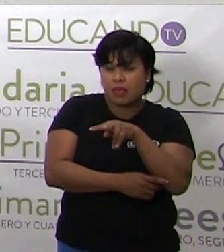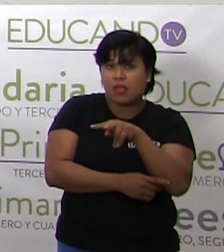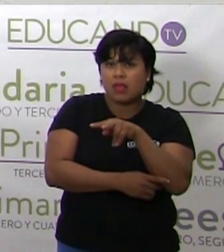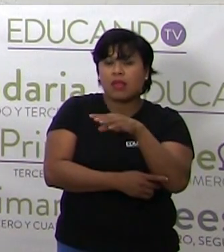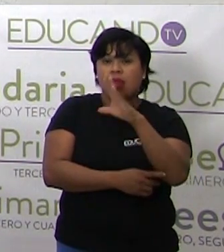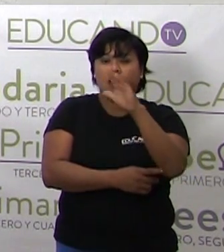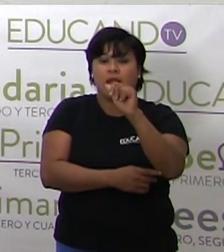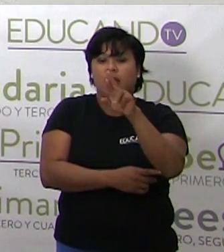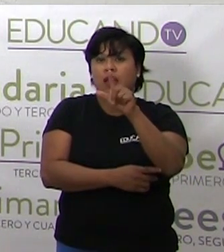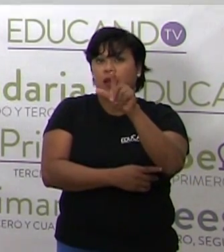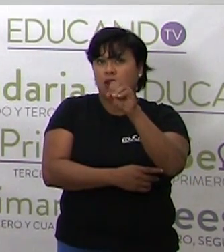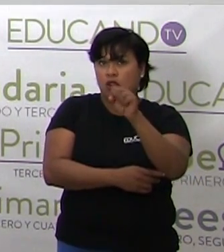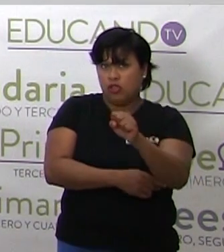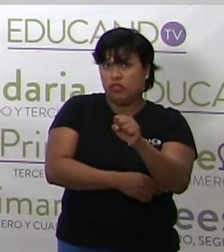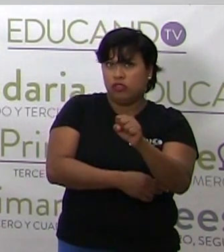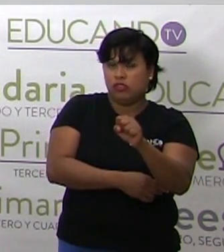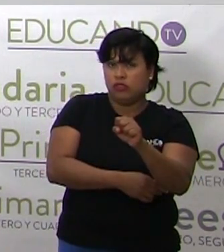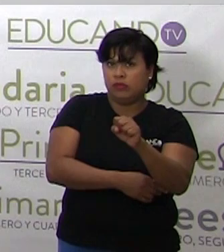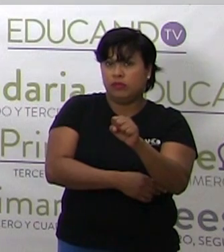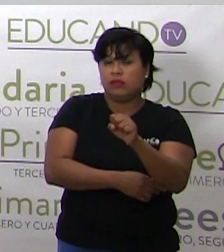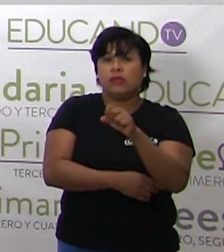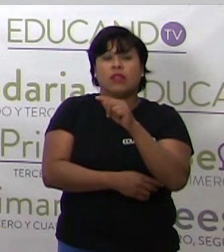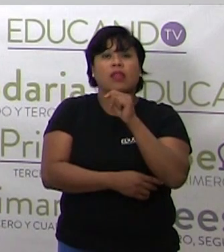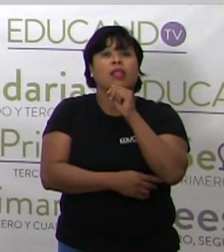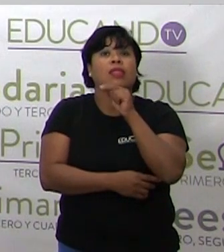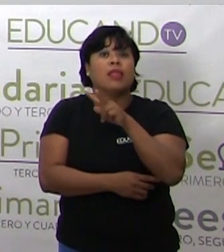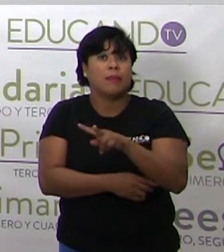aparece Carlos,